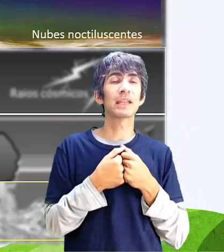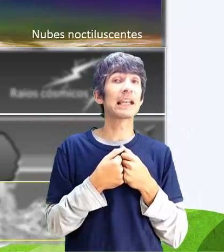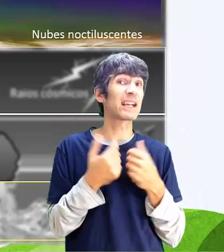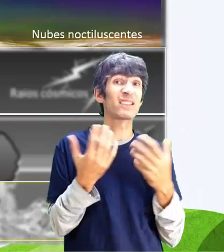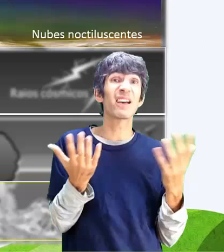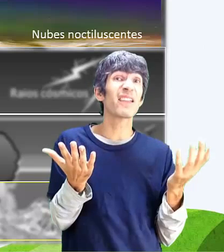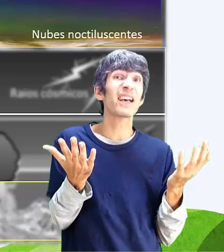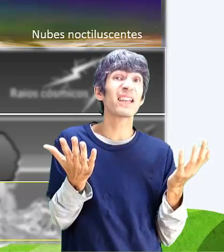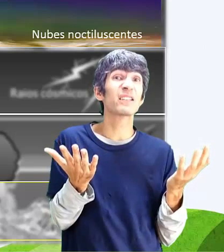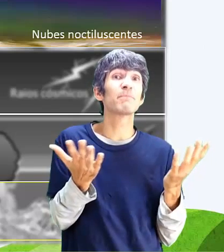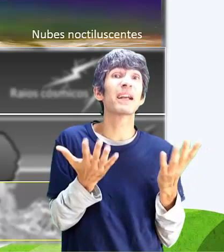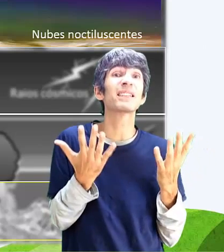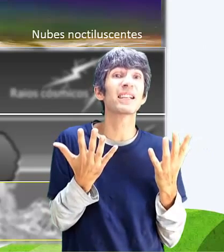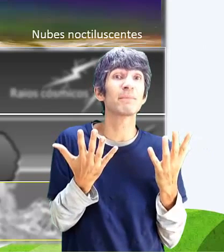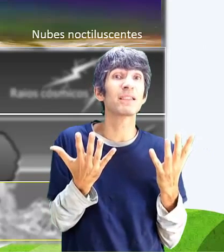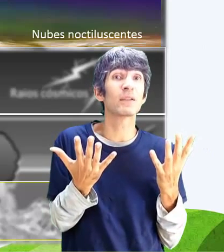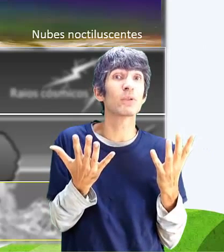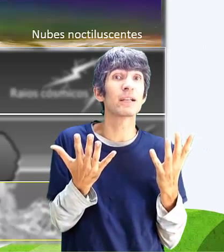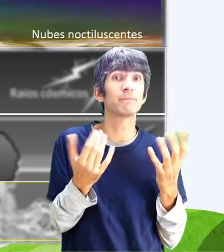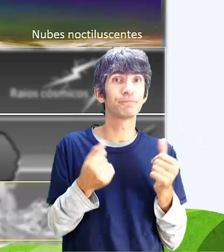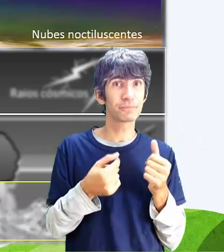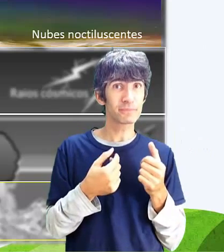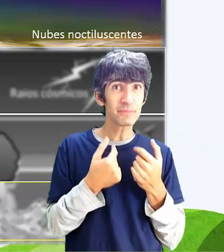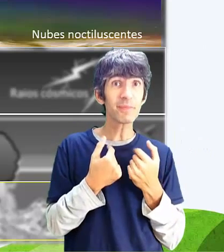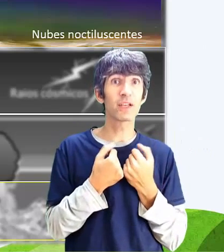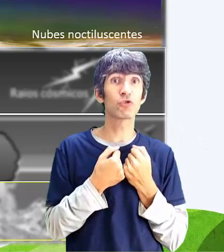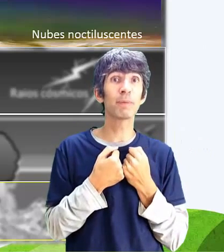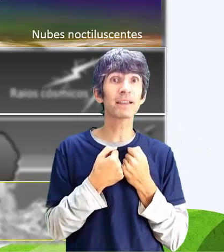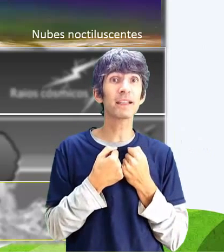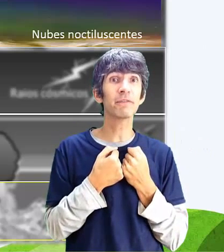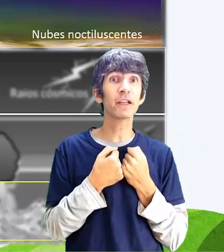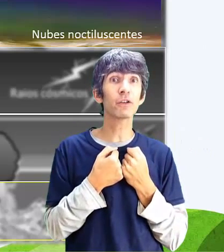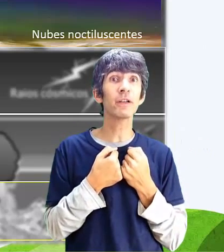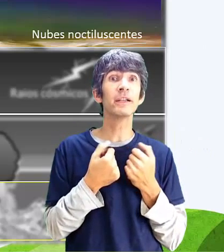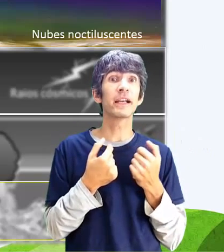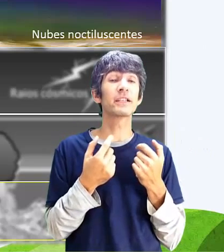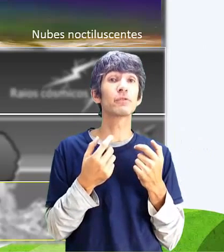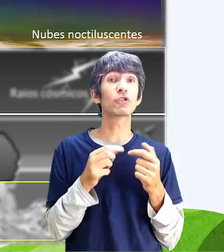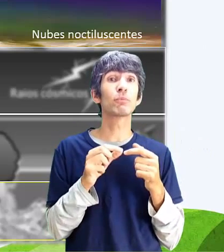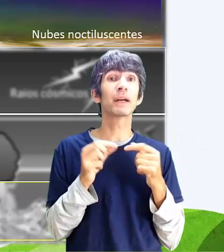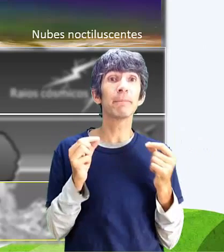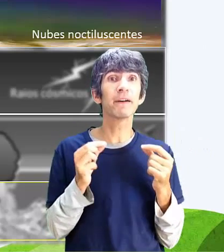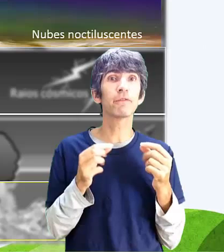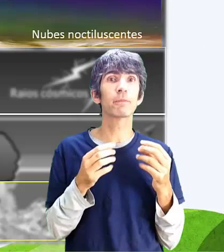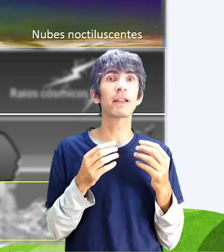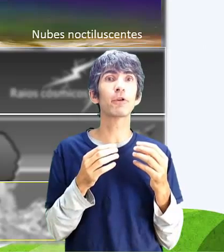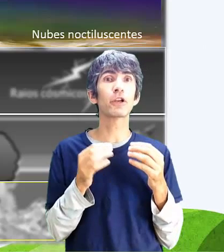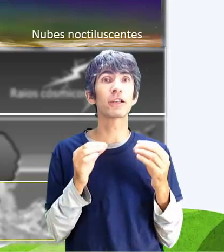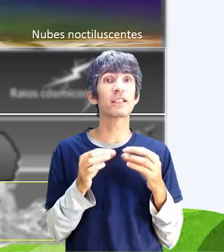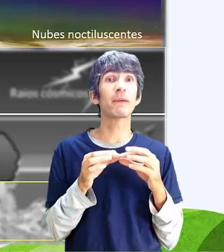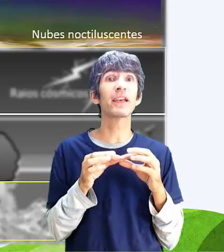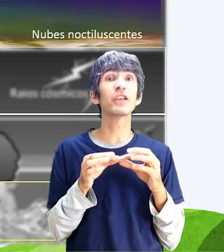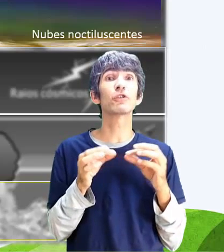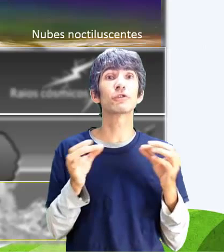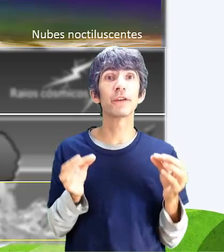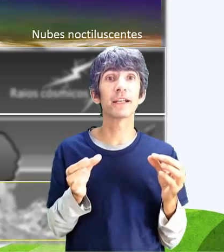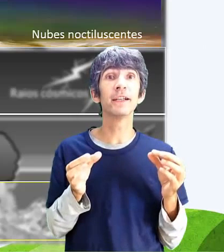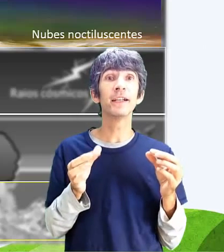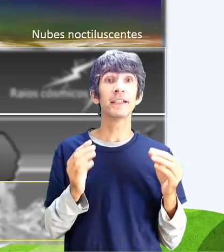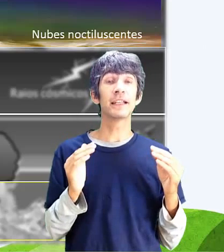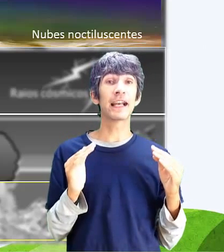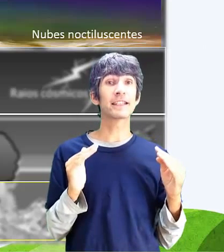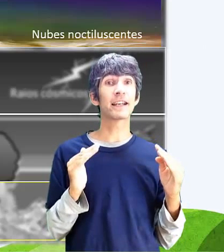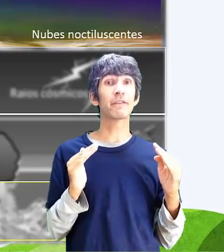centígrados. La cantidad de aire es prácticamente nula. En su parte inferior existe una subcapa formada por iones llamada